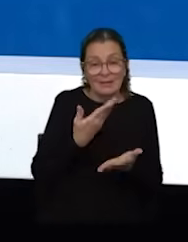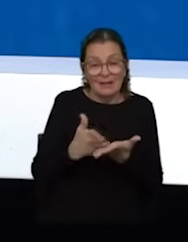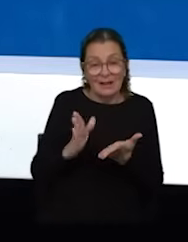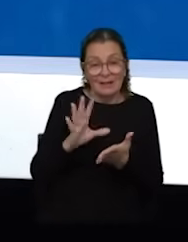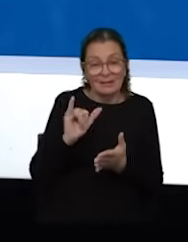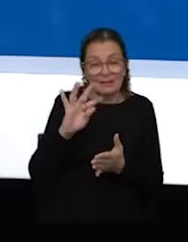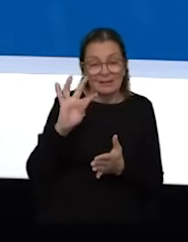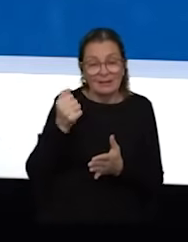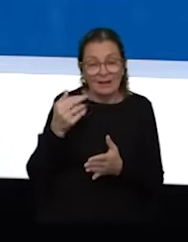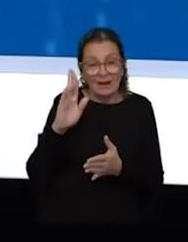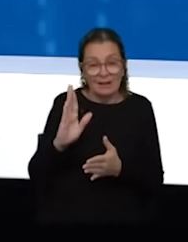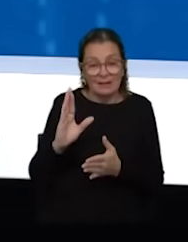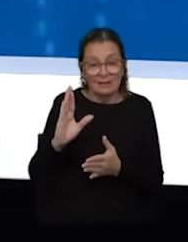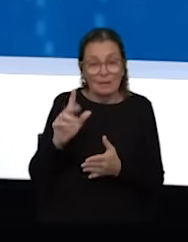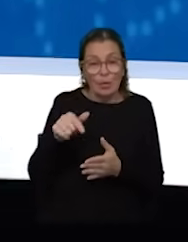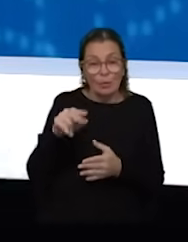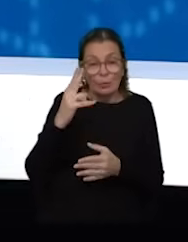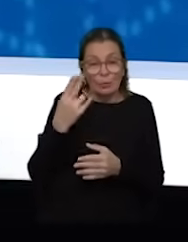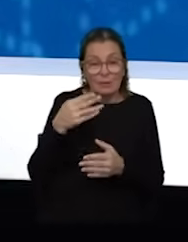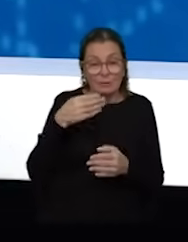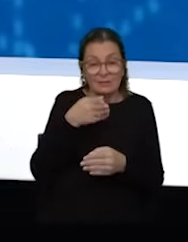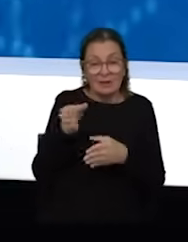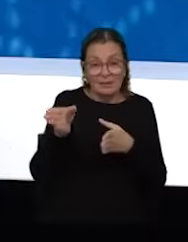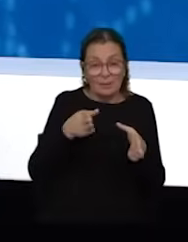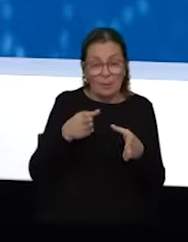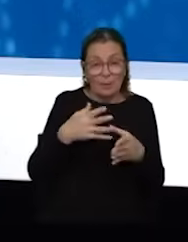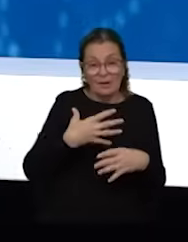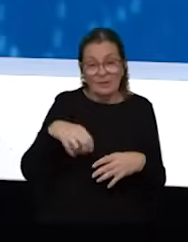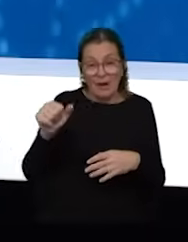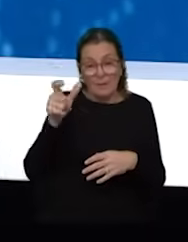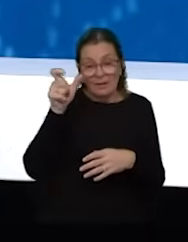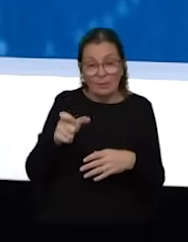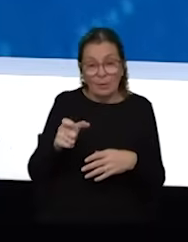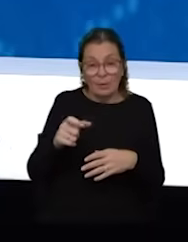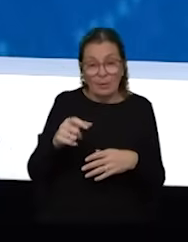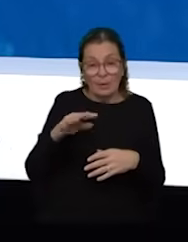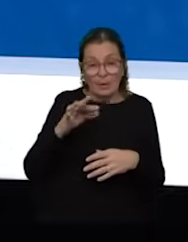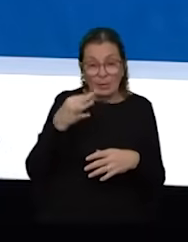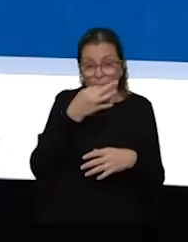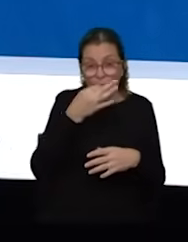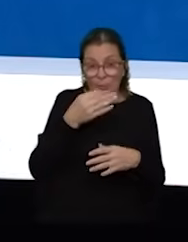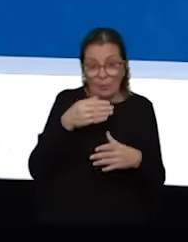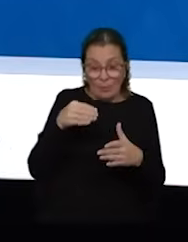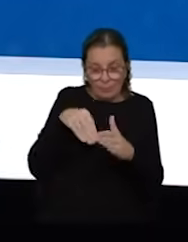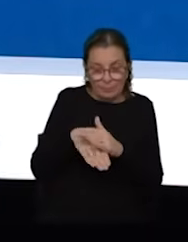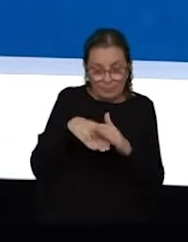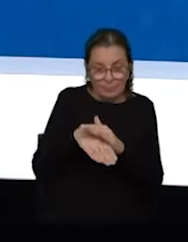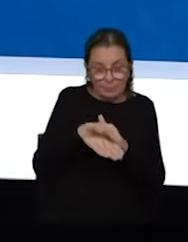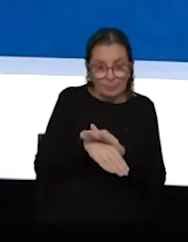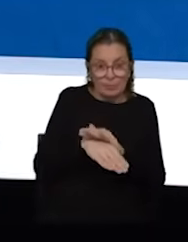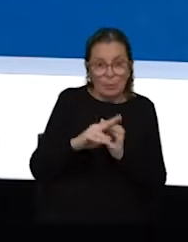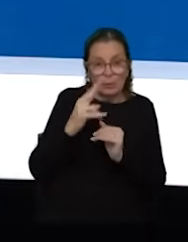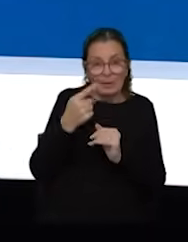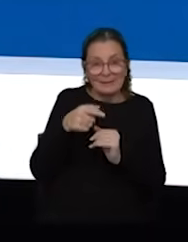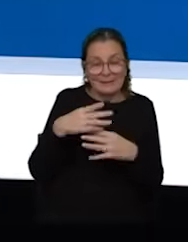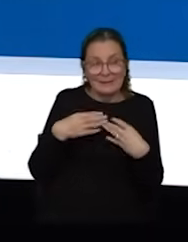ctrack hoy Uruguay no es un país de tránsito ni para la trata de personas ni para el narcotráfico es un país de acopio